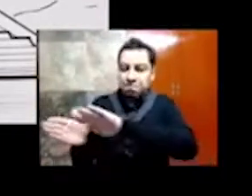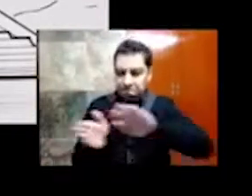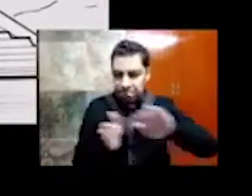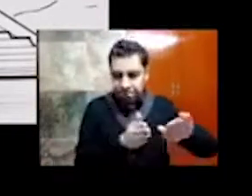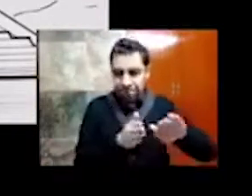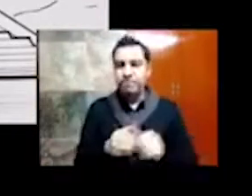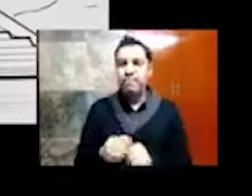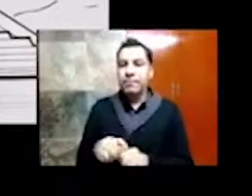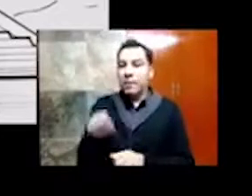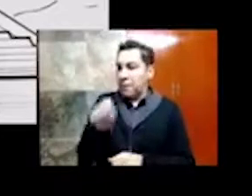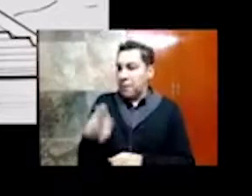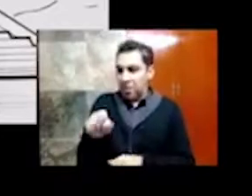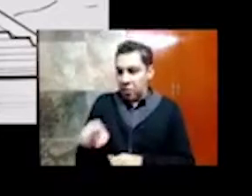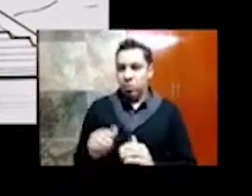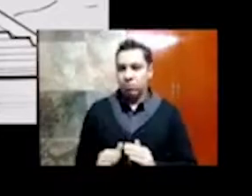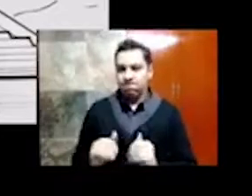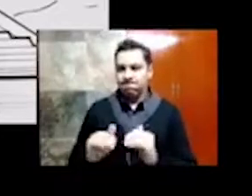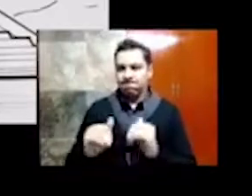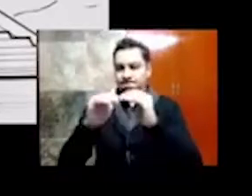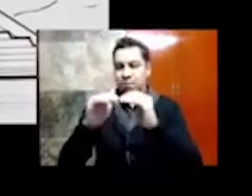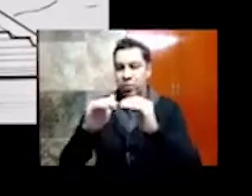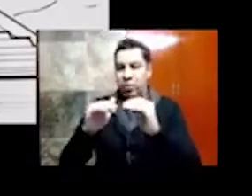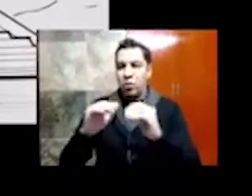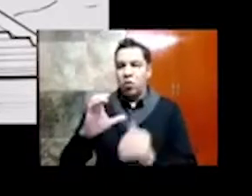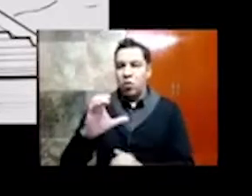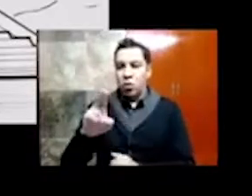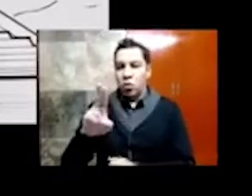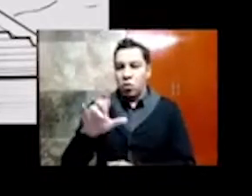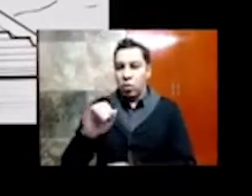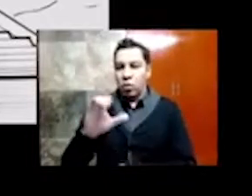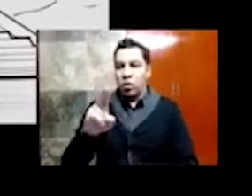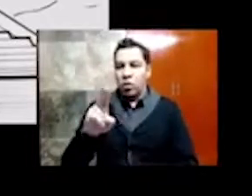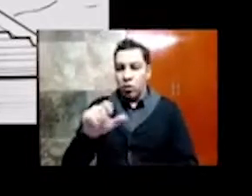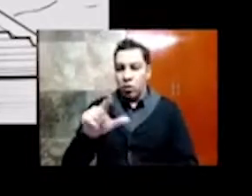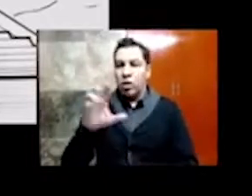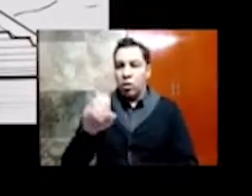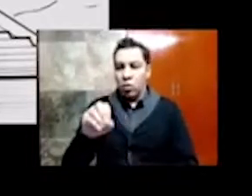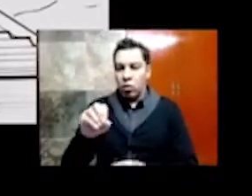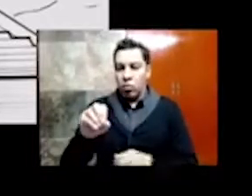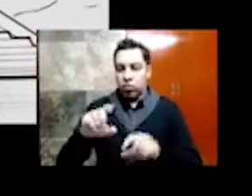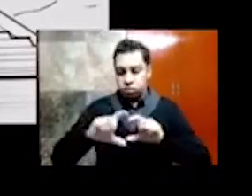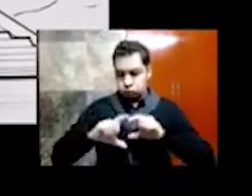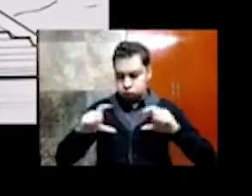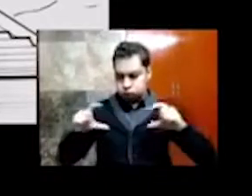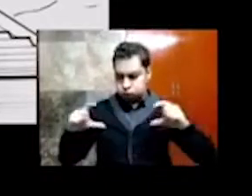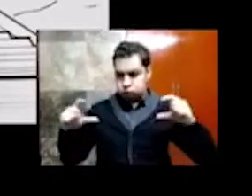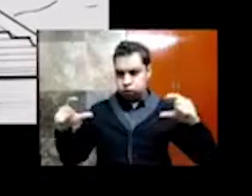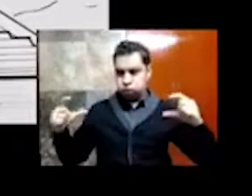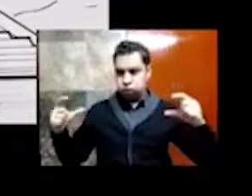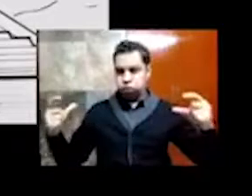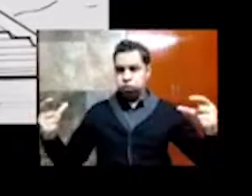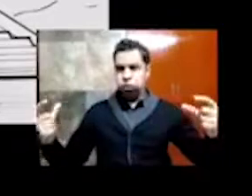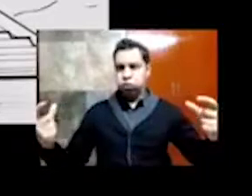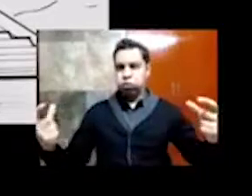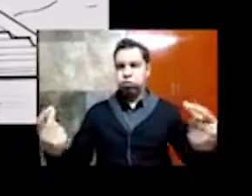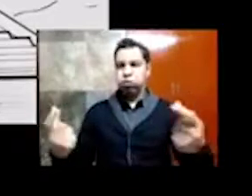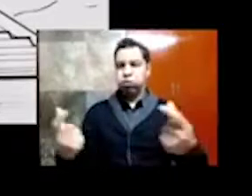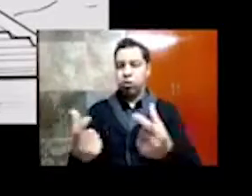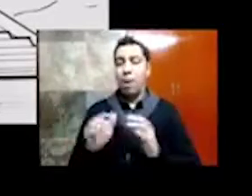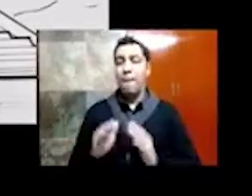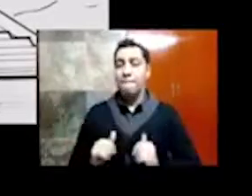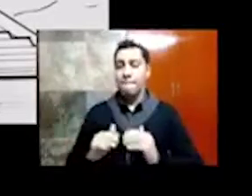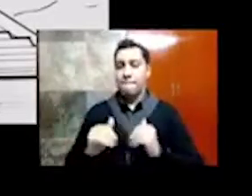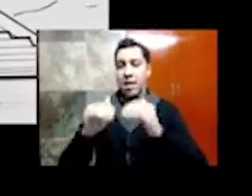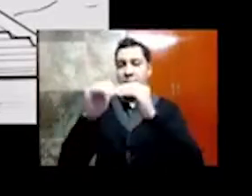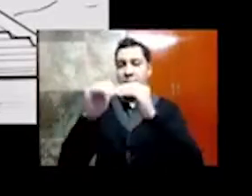Cuicuilco coincide con el ancho de la pirámide de la luna, 126 metros aproximadamente. En la lámina de